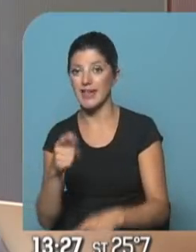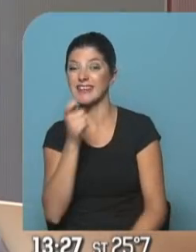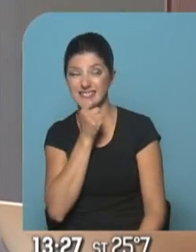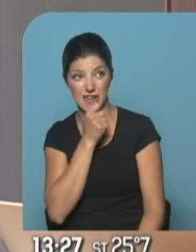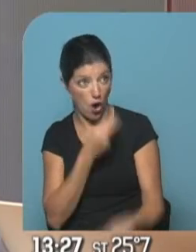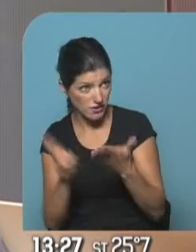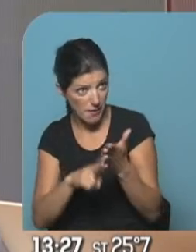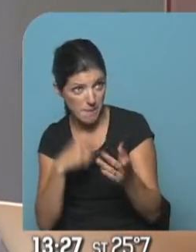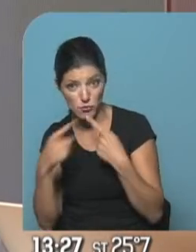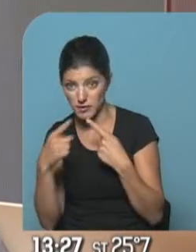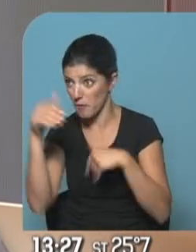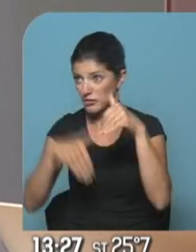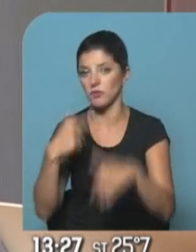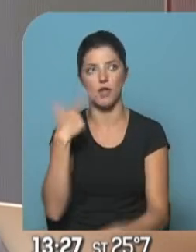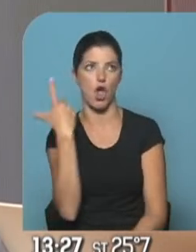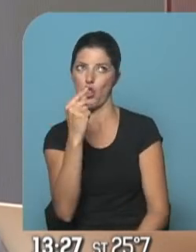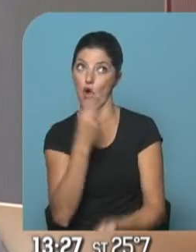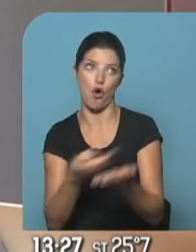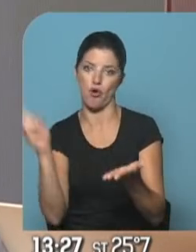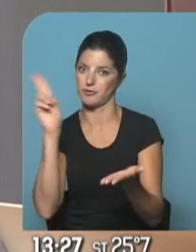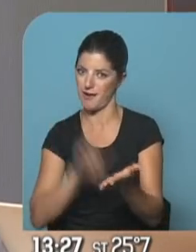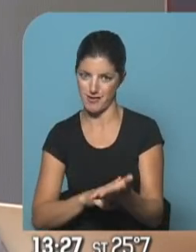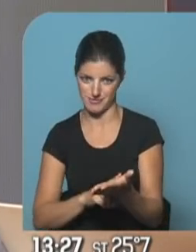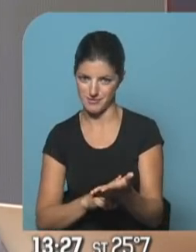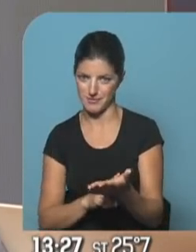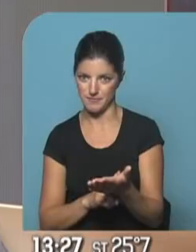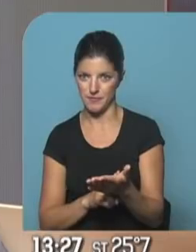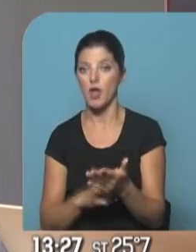a perder, porque una cosa es juntarse a todos a decirle que no,